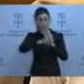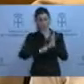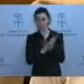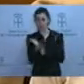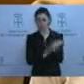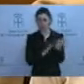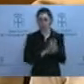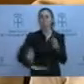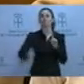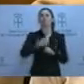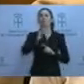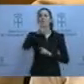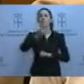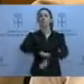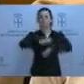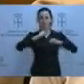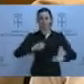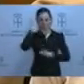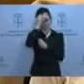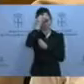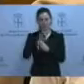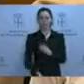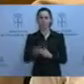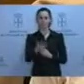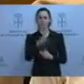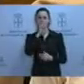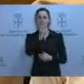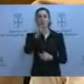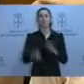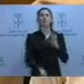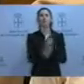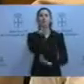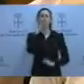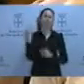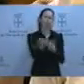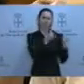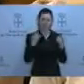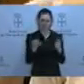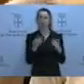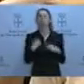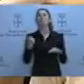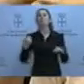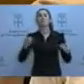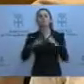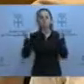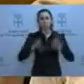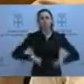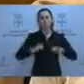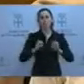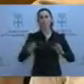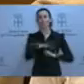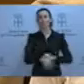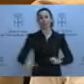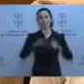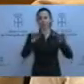del objetivo fundacional. Es que creo que esto es importante. A ver, es una fundación que se crea por algo que es muy necesario. Además, yo estoy de acuerdo. Una zona del noroccidente de Asturias